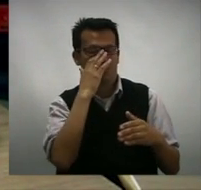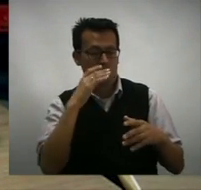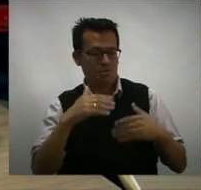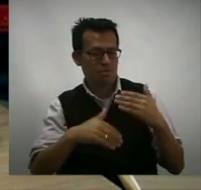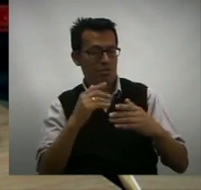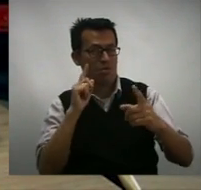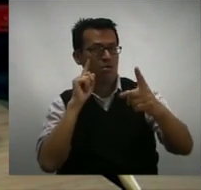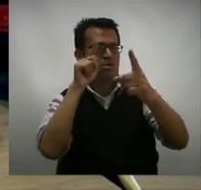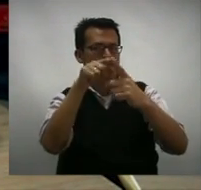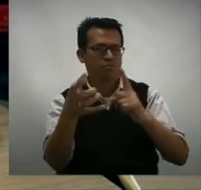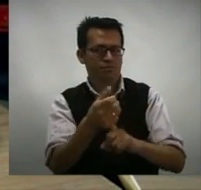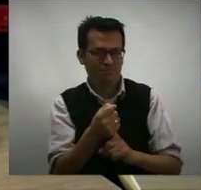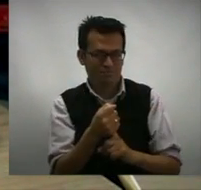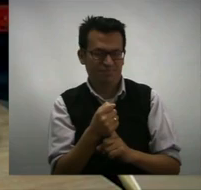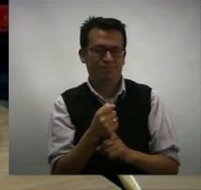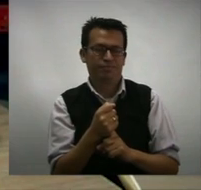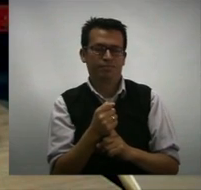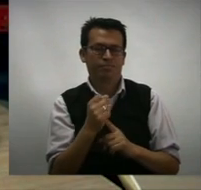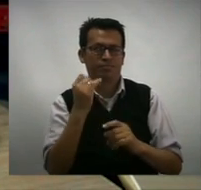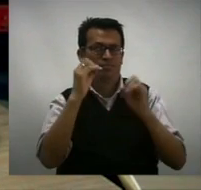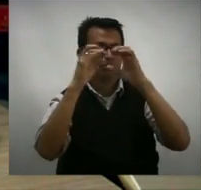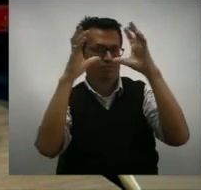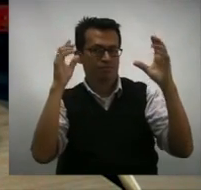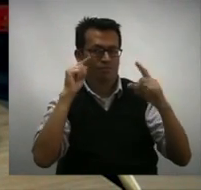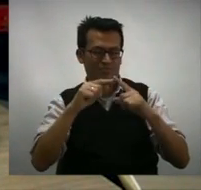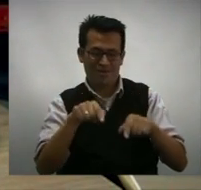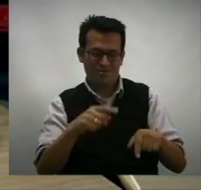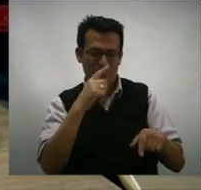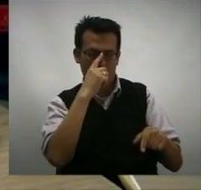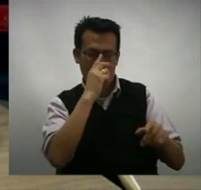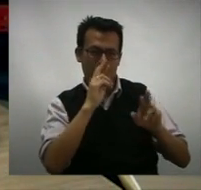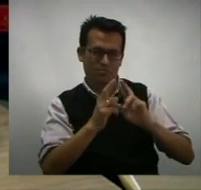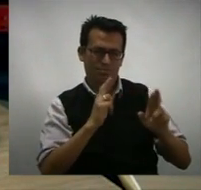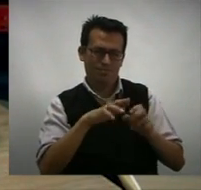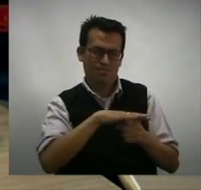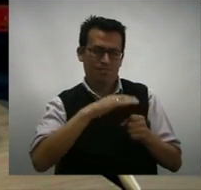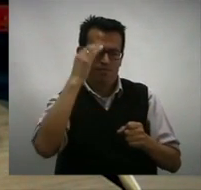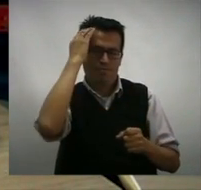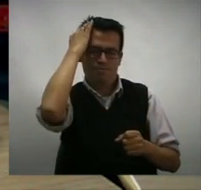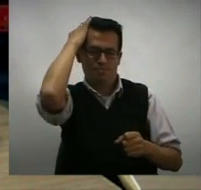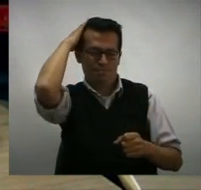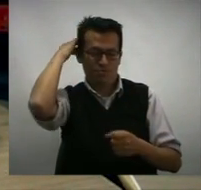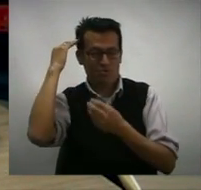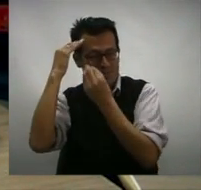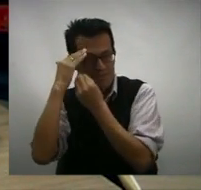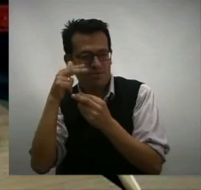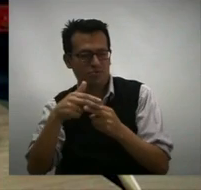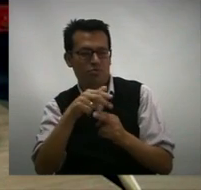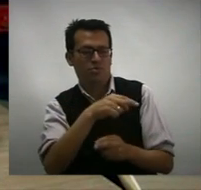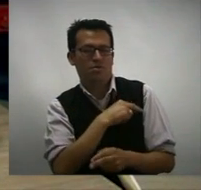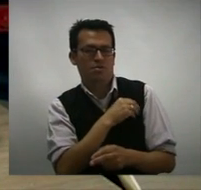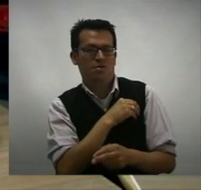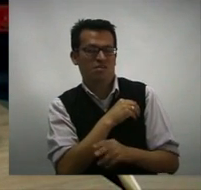sociedad ideal, la eternidad de los cielos. Esta evidencia económico-moral descubre en el saber religioso una técnica pensada